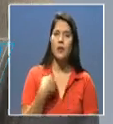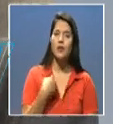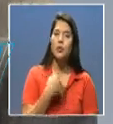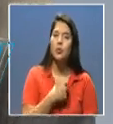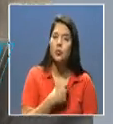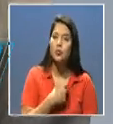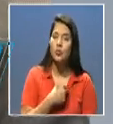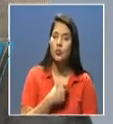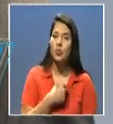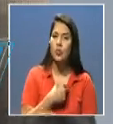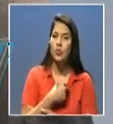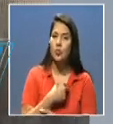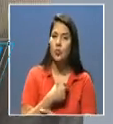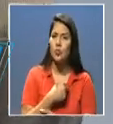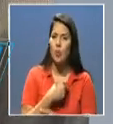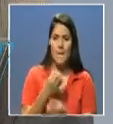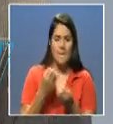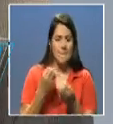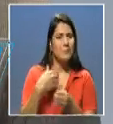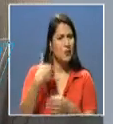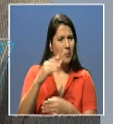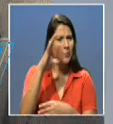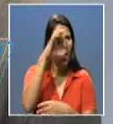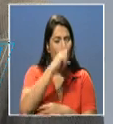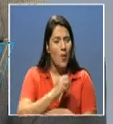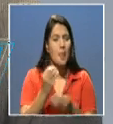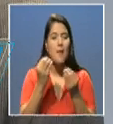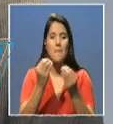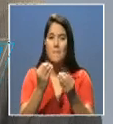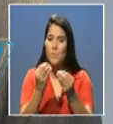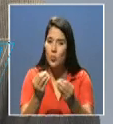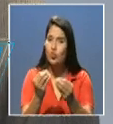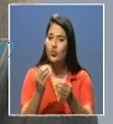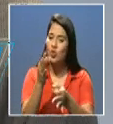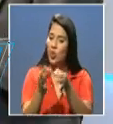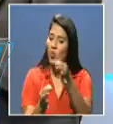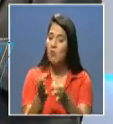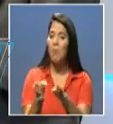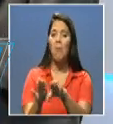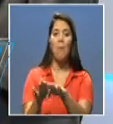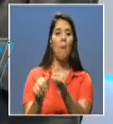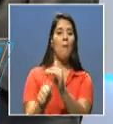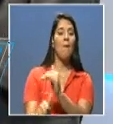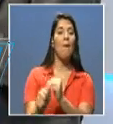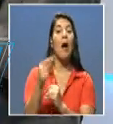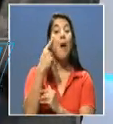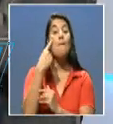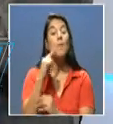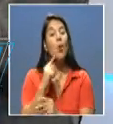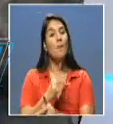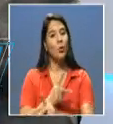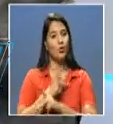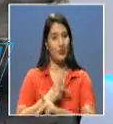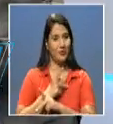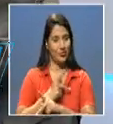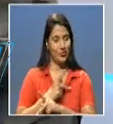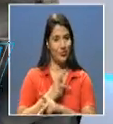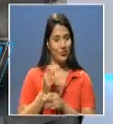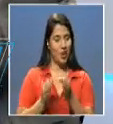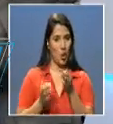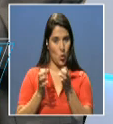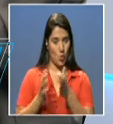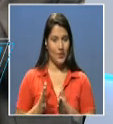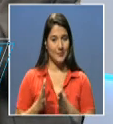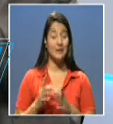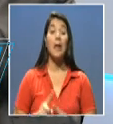través de un movimiento de red semi-mafiosa o mafiosa, esta red de protección. Pero aquí hay muchos